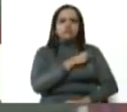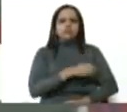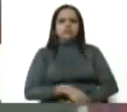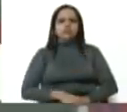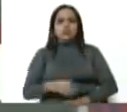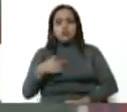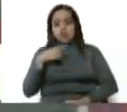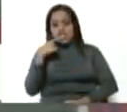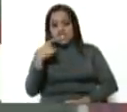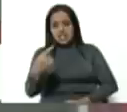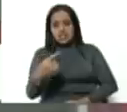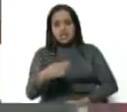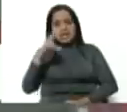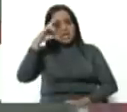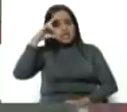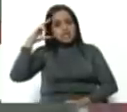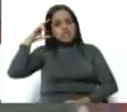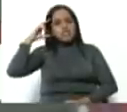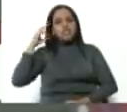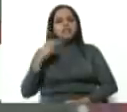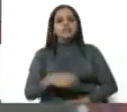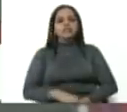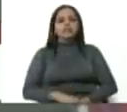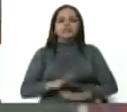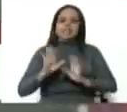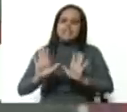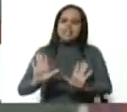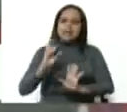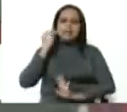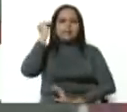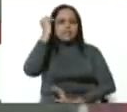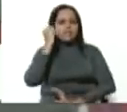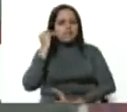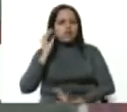le dije al canciller Arriaza, déjame pensarlo.